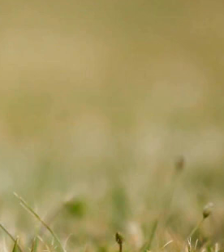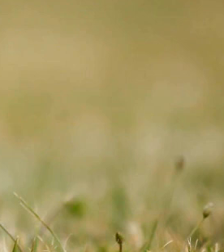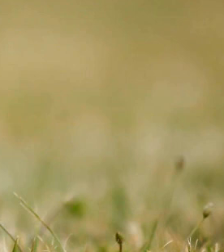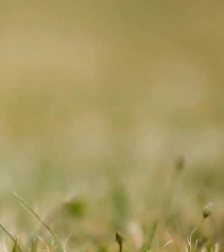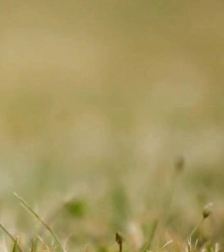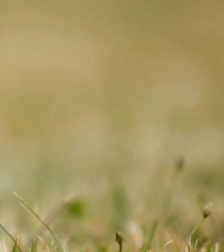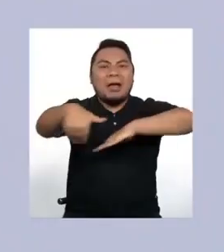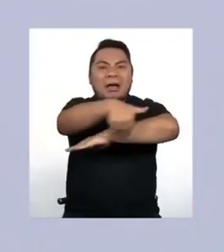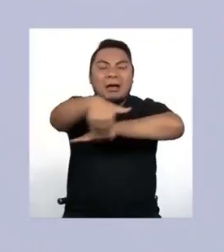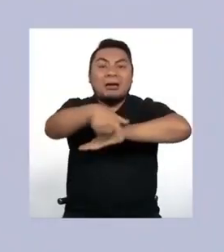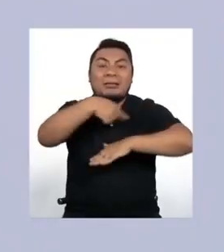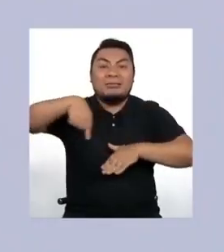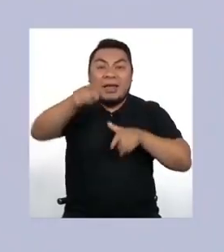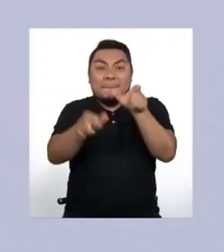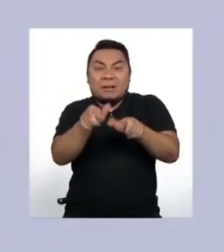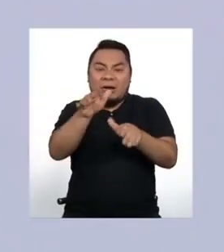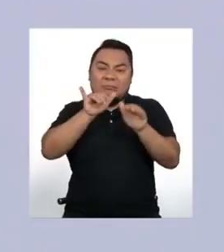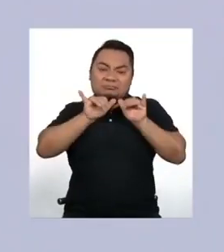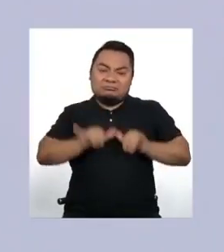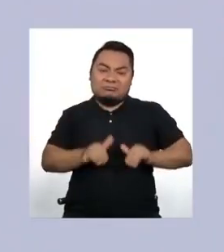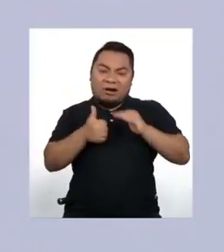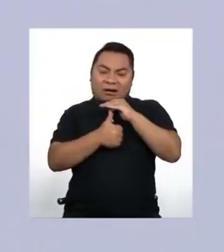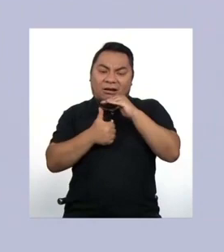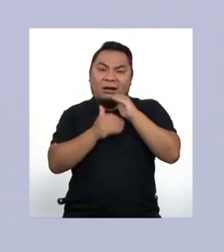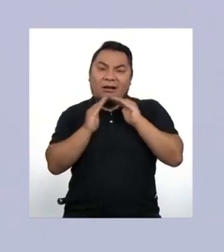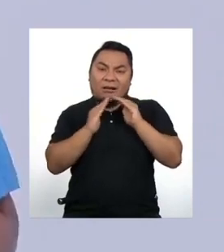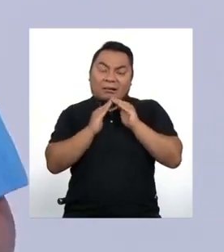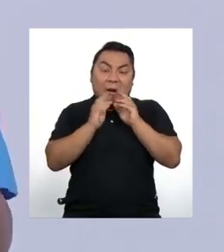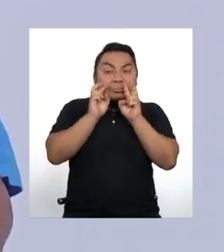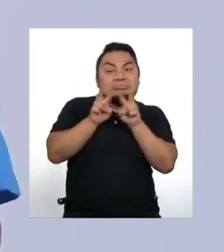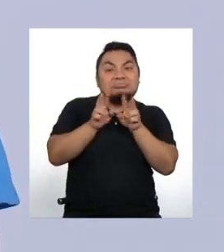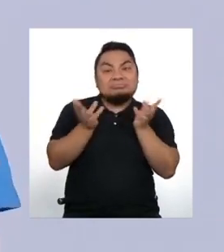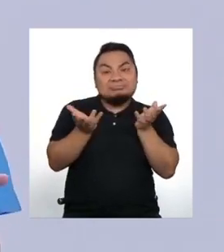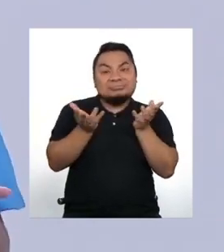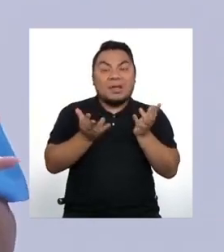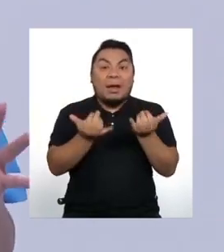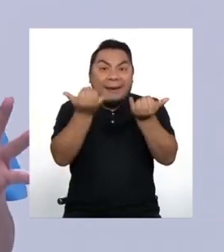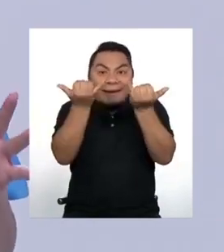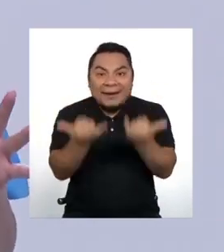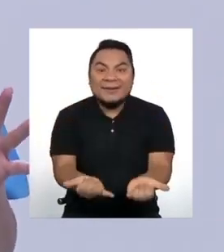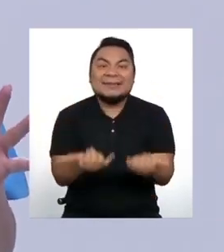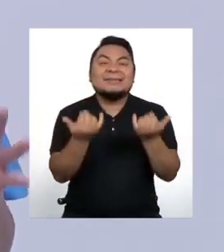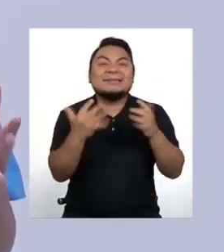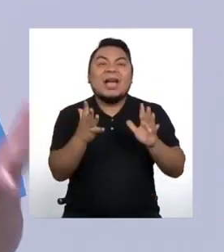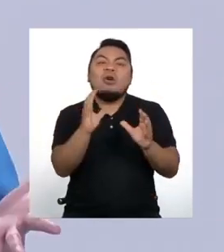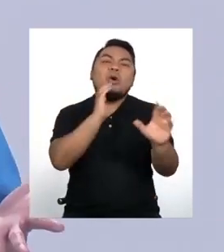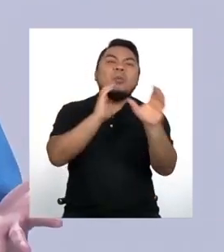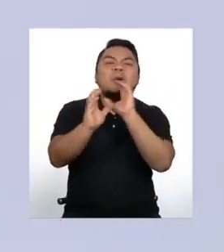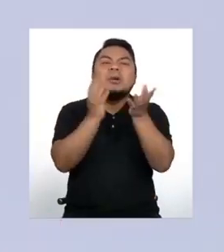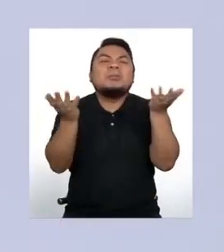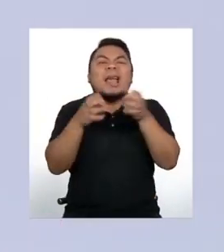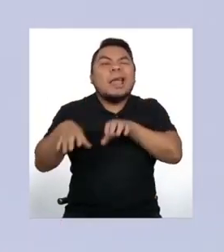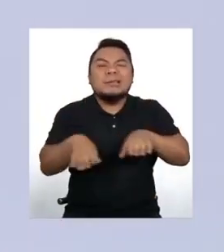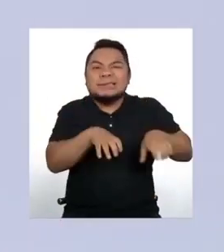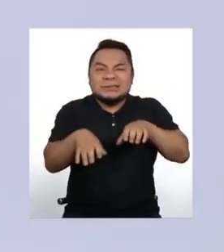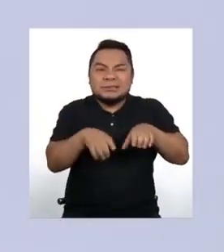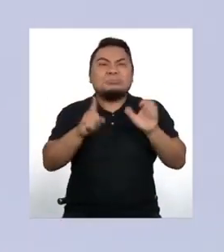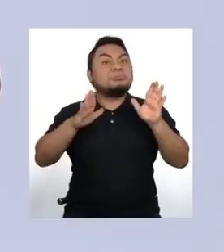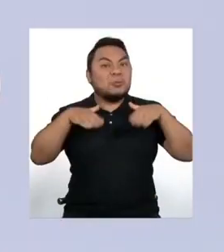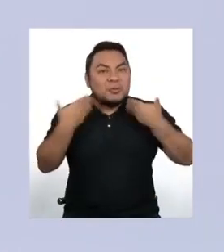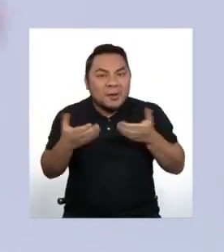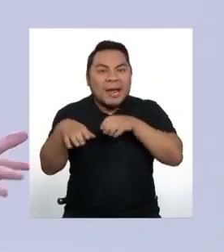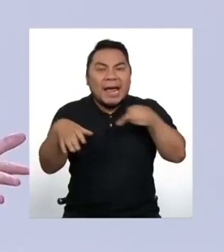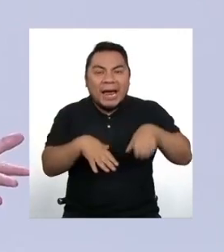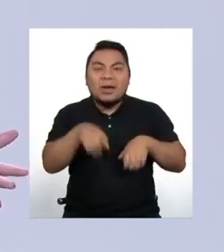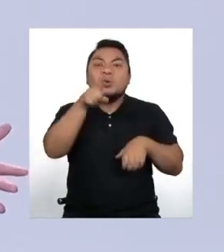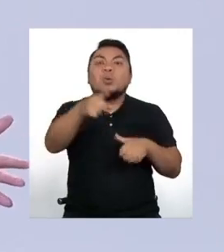mi bozal y me cansa mucho correr con la boca y la nariz todas tapadas. ¿Con tu bozal?